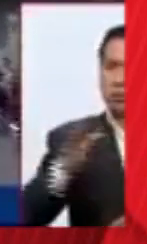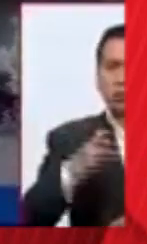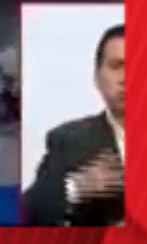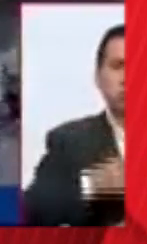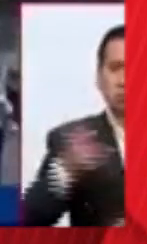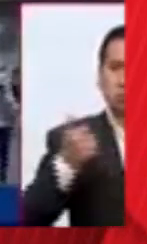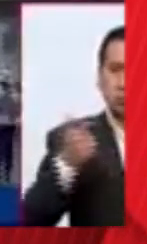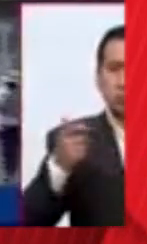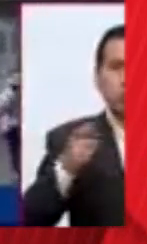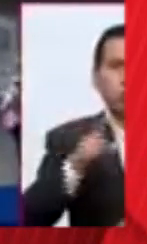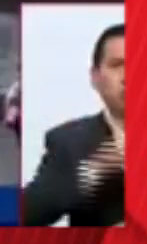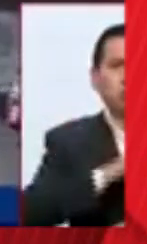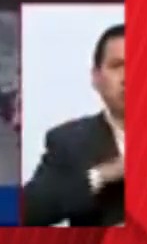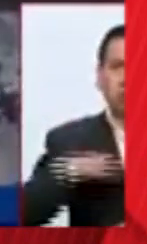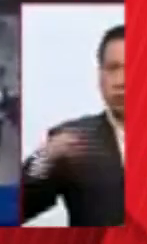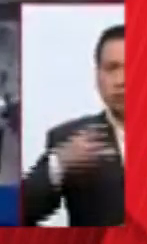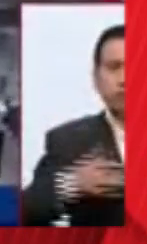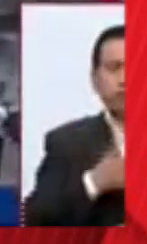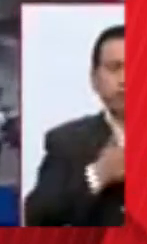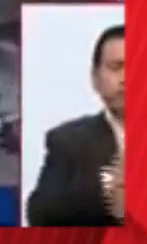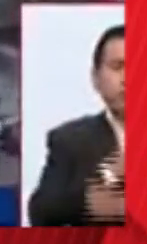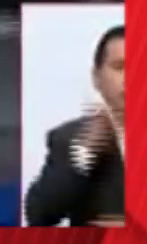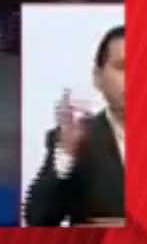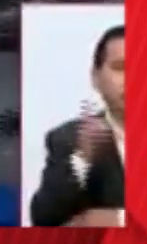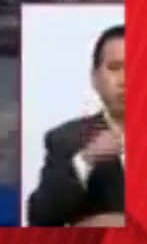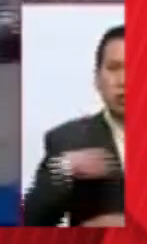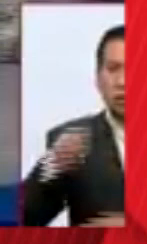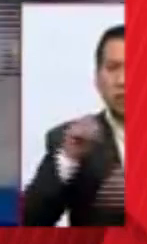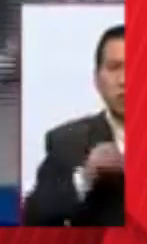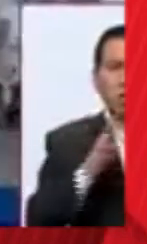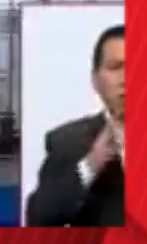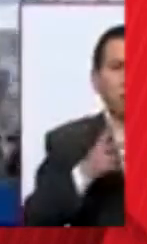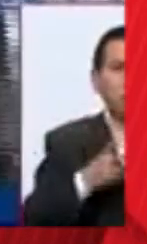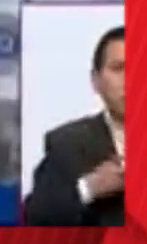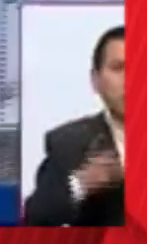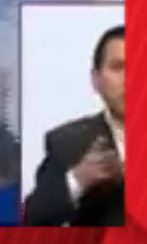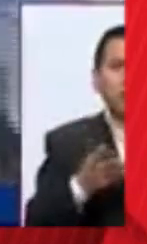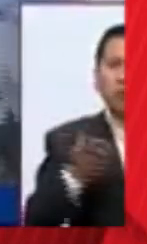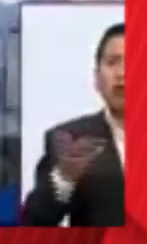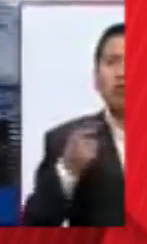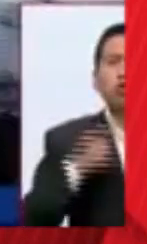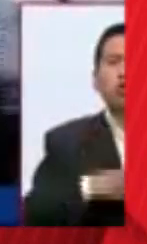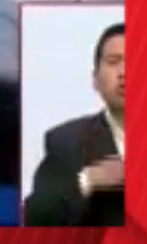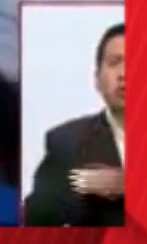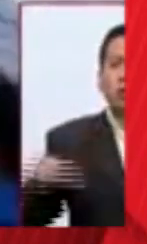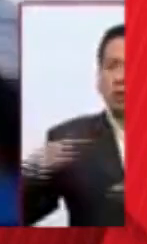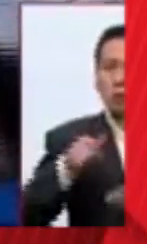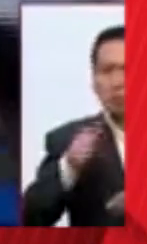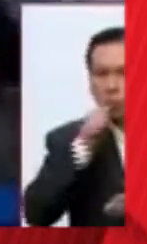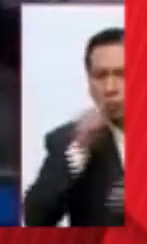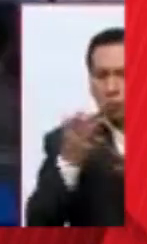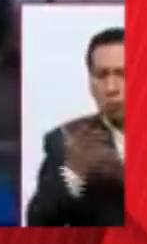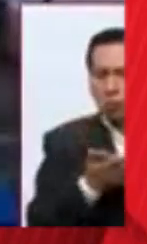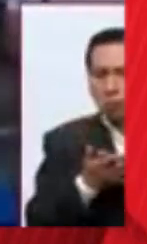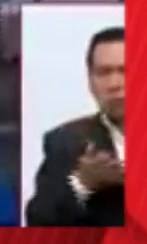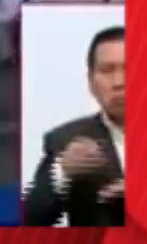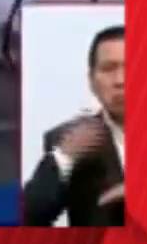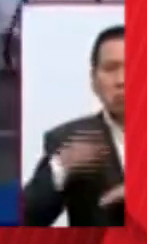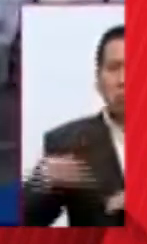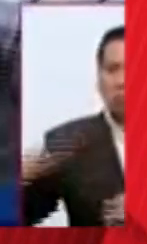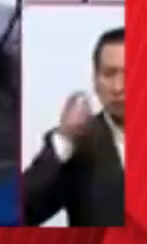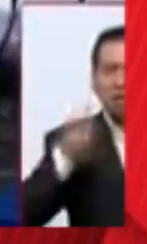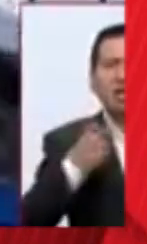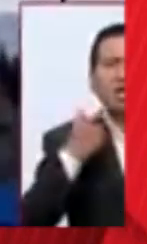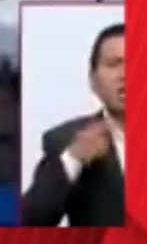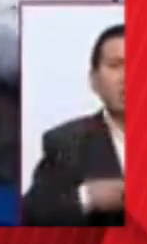seguimiento, policías, patriotas, a decir la verdad de dónde viene este golpe de Estado y quiénes son los